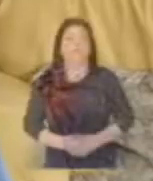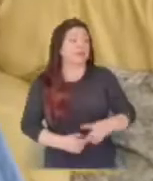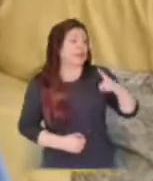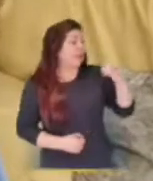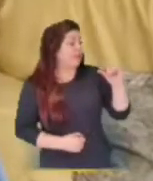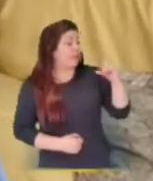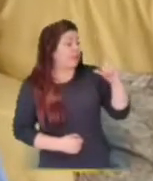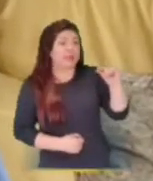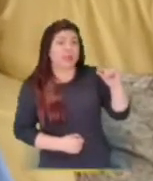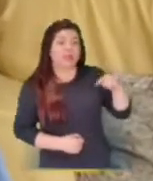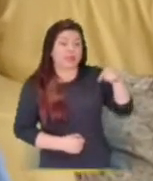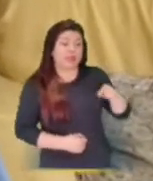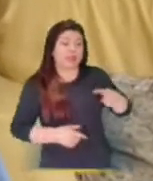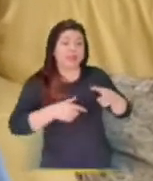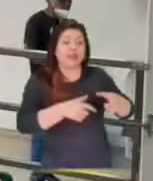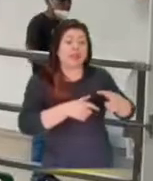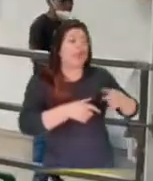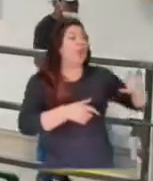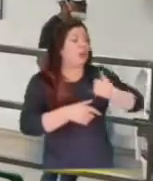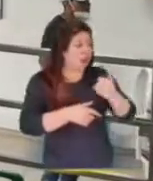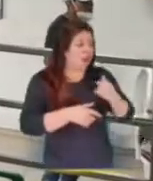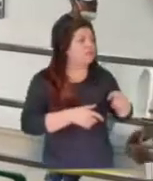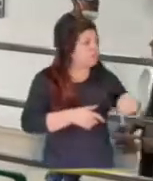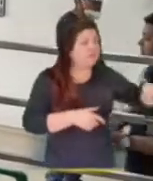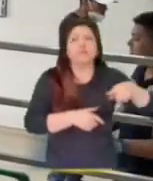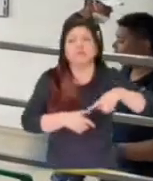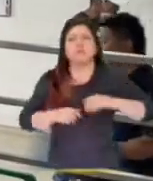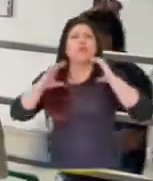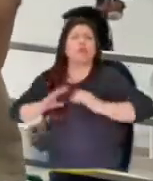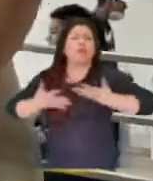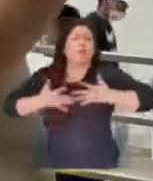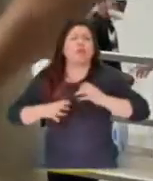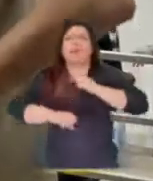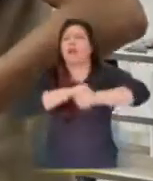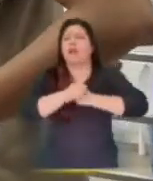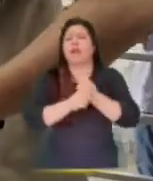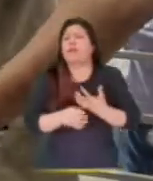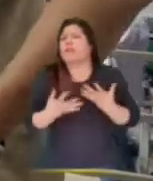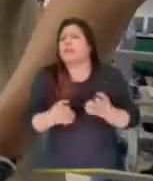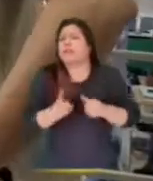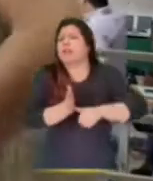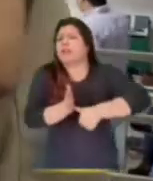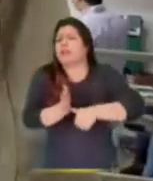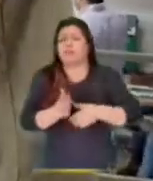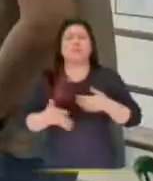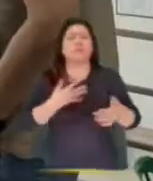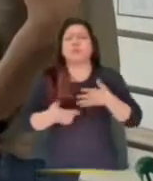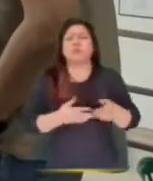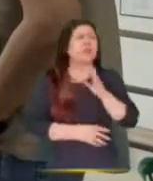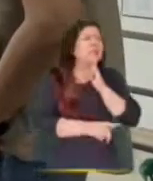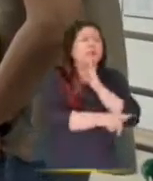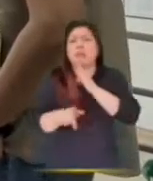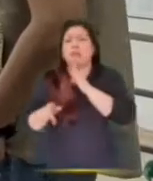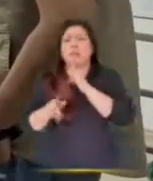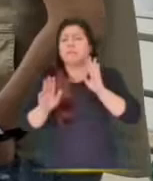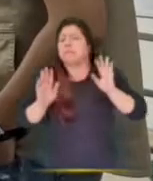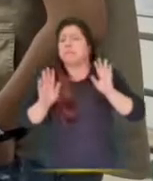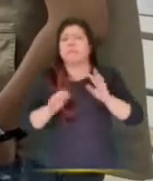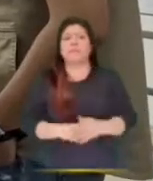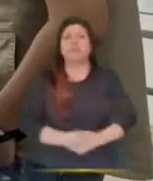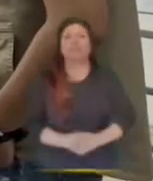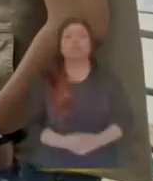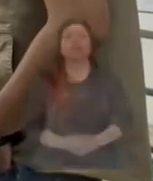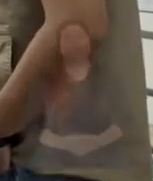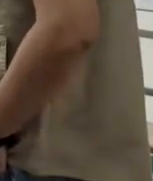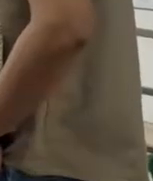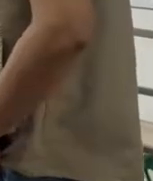Esta digital no solo para jóvenes, sino y para todos ciudadanos de cualquier edad, que es importante tener esa nueva célula digital, que es muy